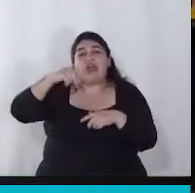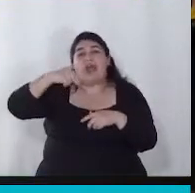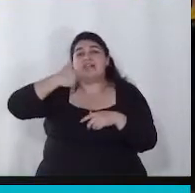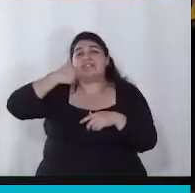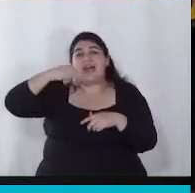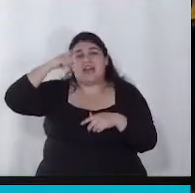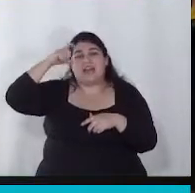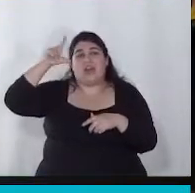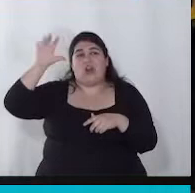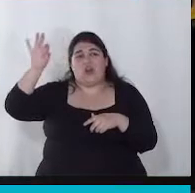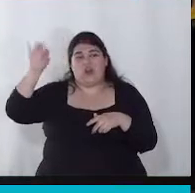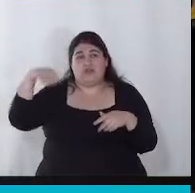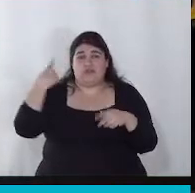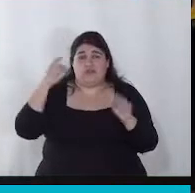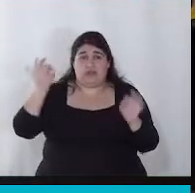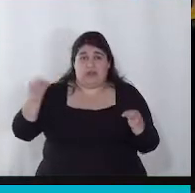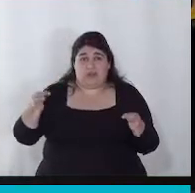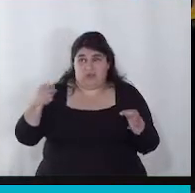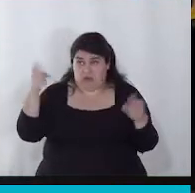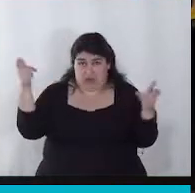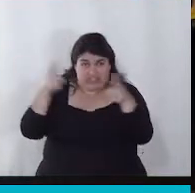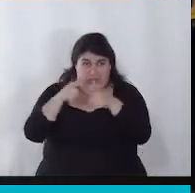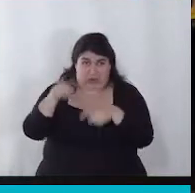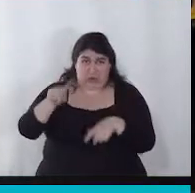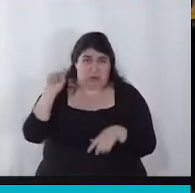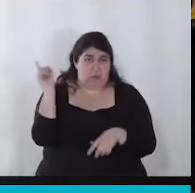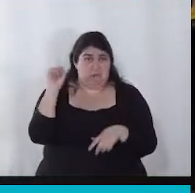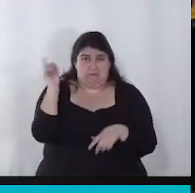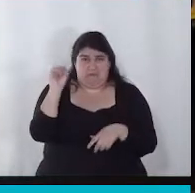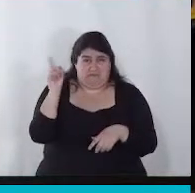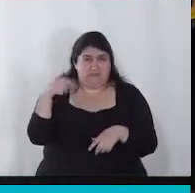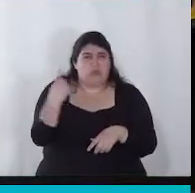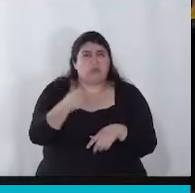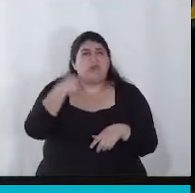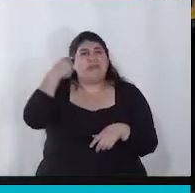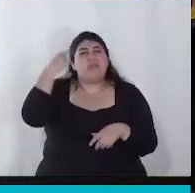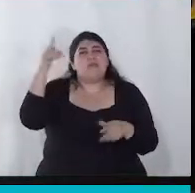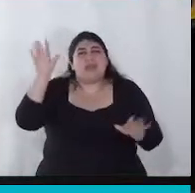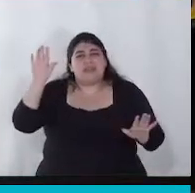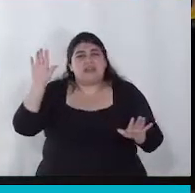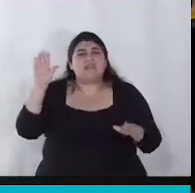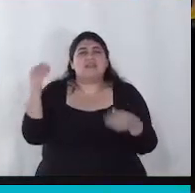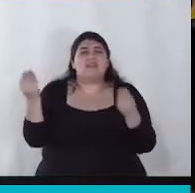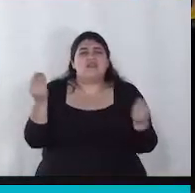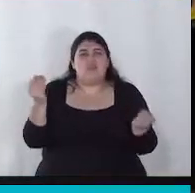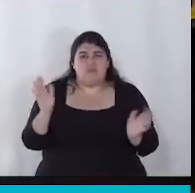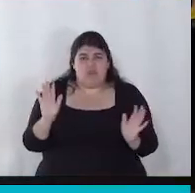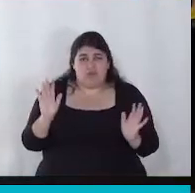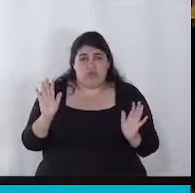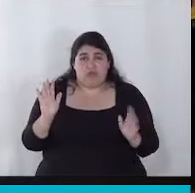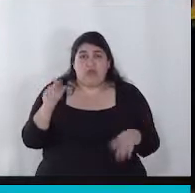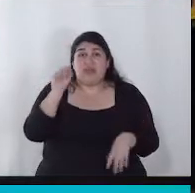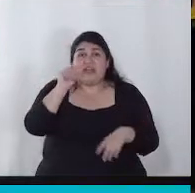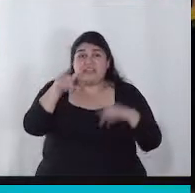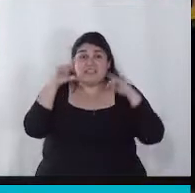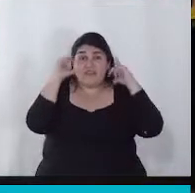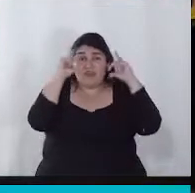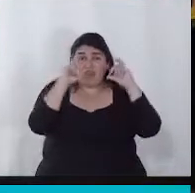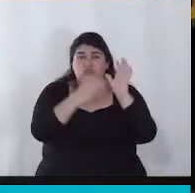que no existió imagínense si se hubiera reunido esta foto